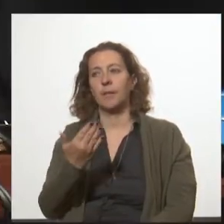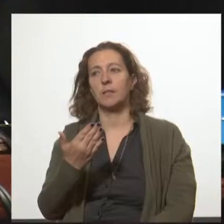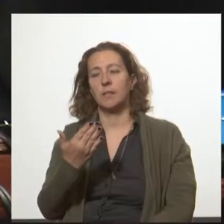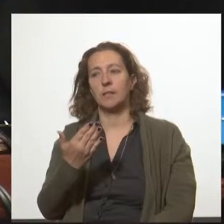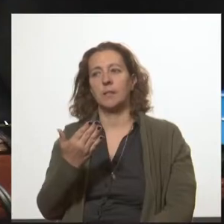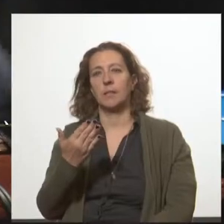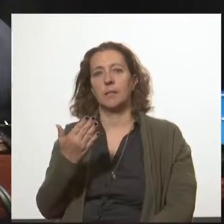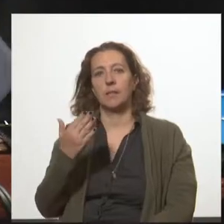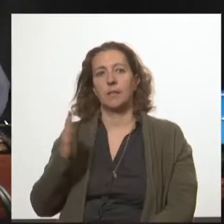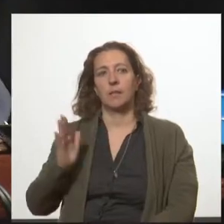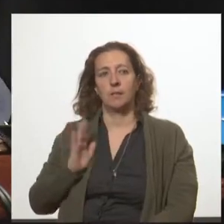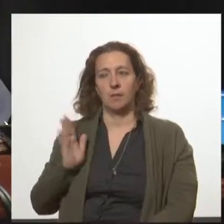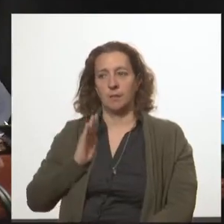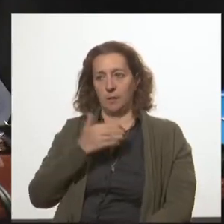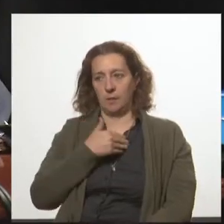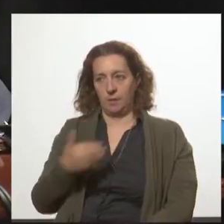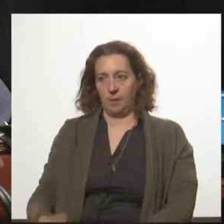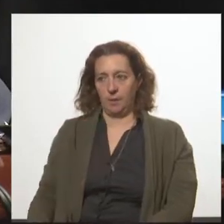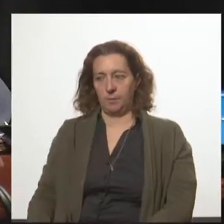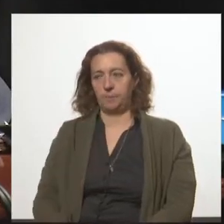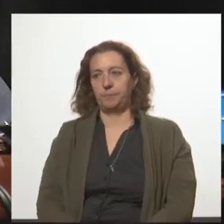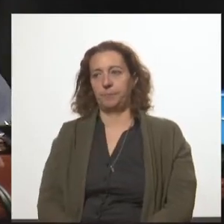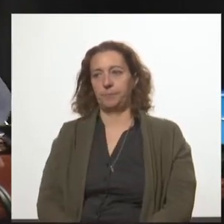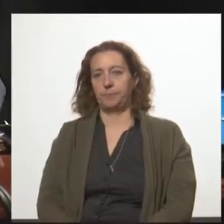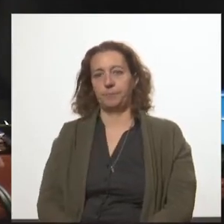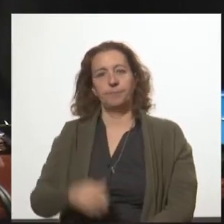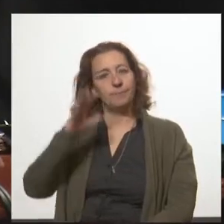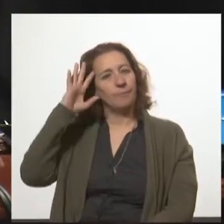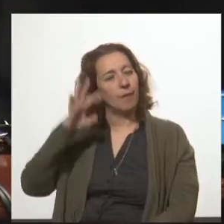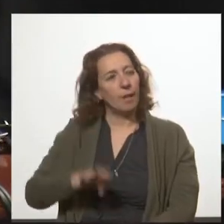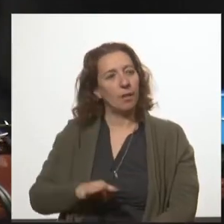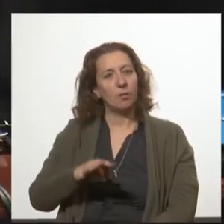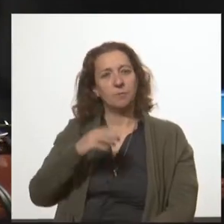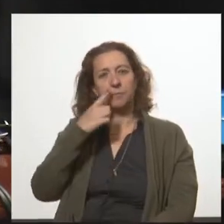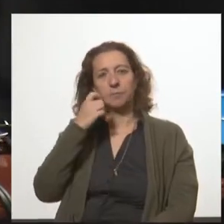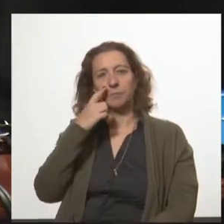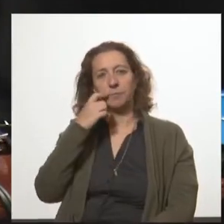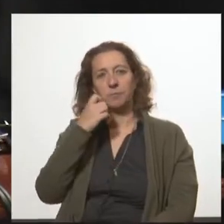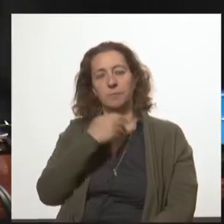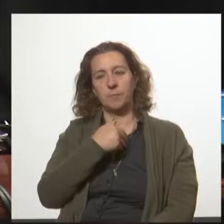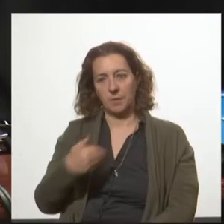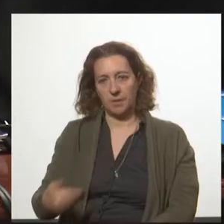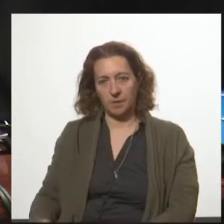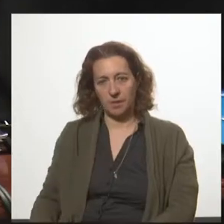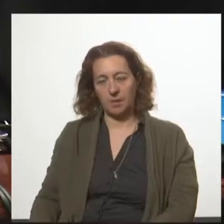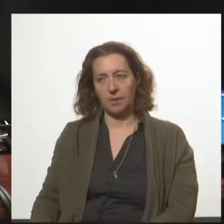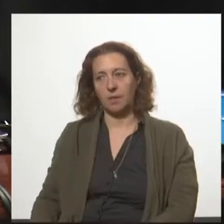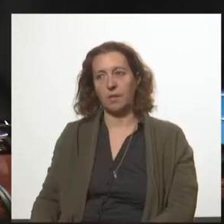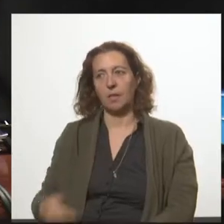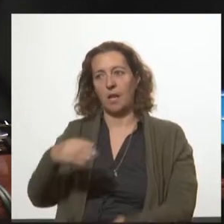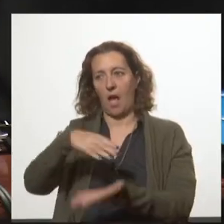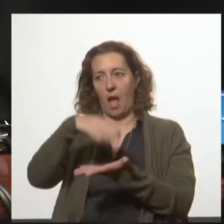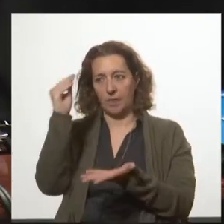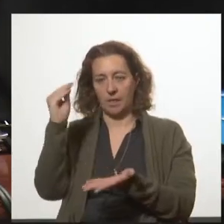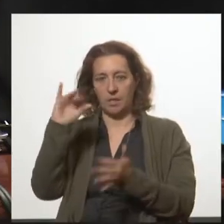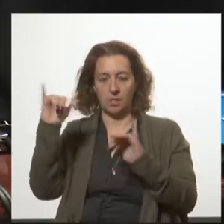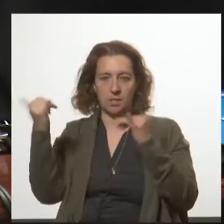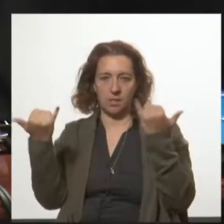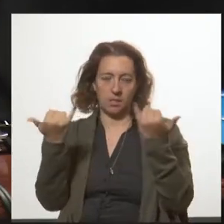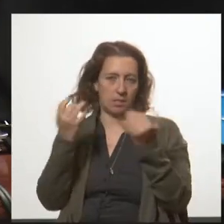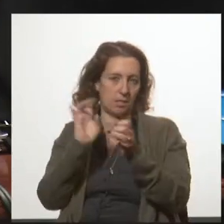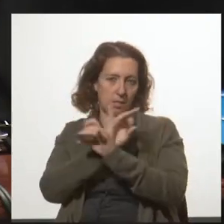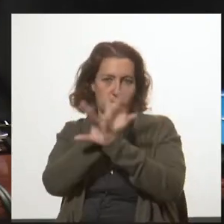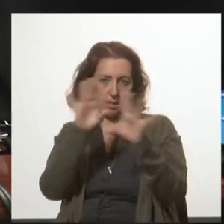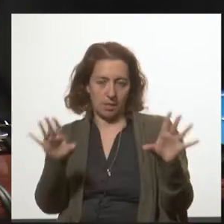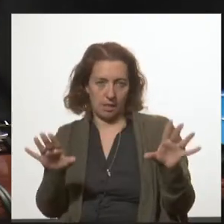gracias señora presidenta creo que el señor presidente de ante él ha sido explícito